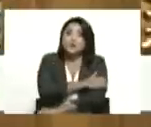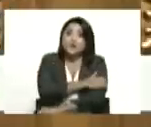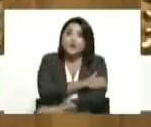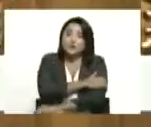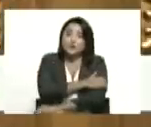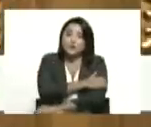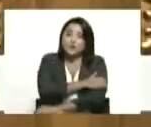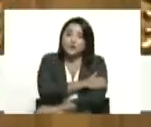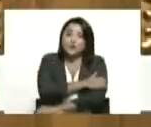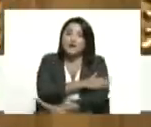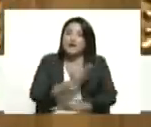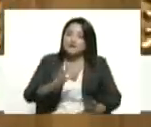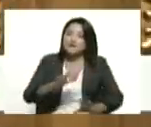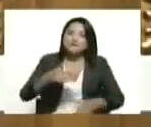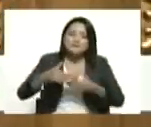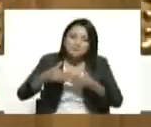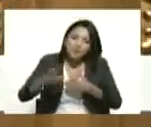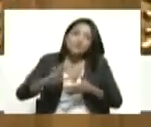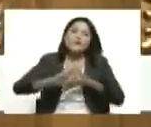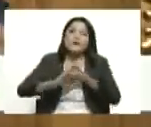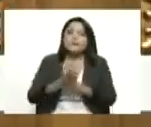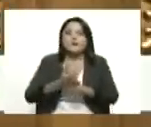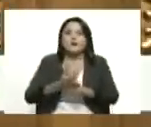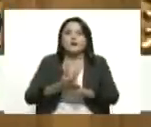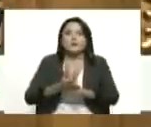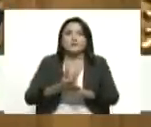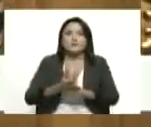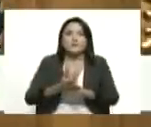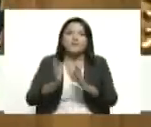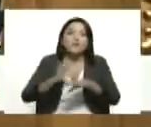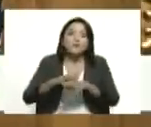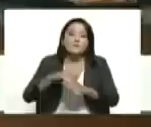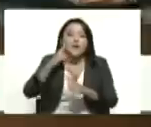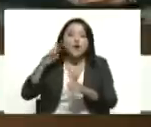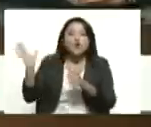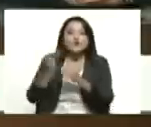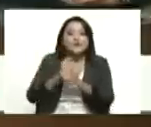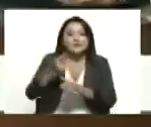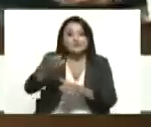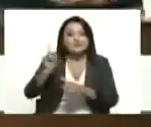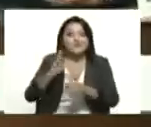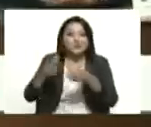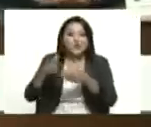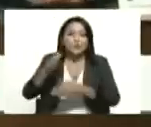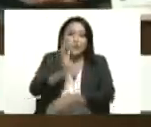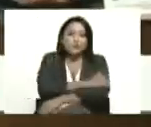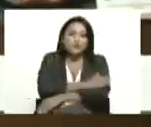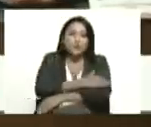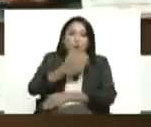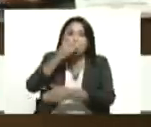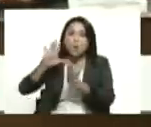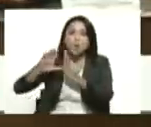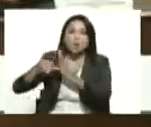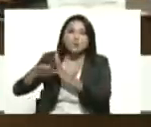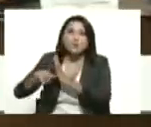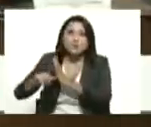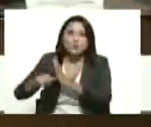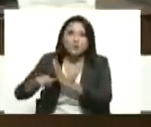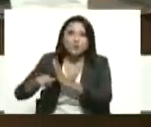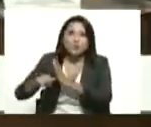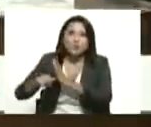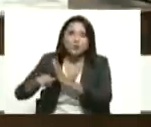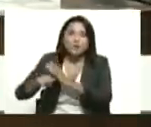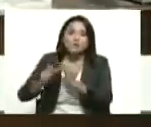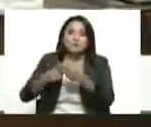cuando aparezcan sus corruptos, y ahí dirán con mis corruptos, no